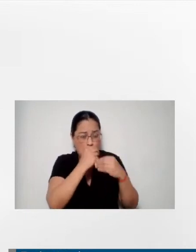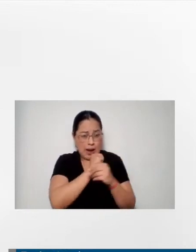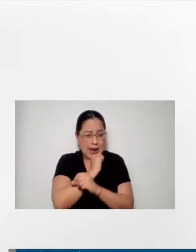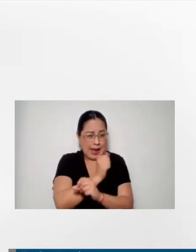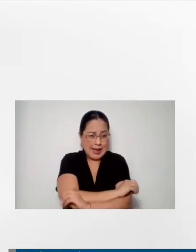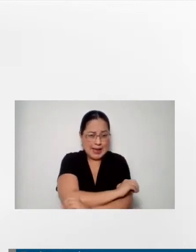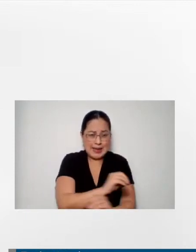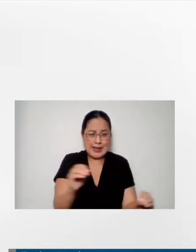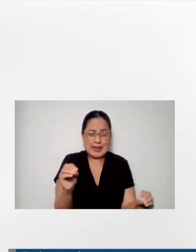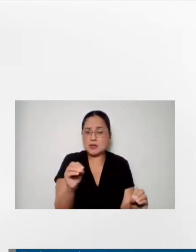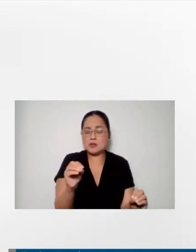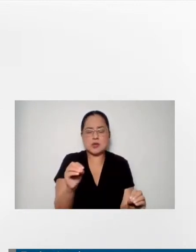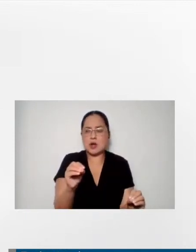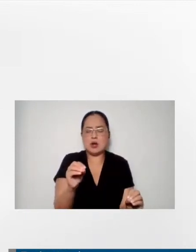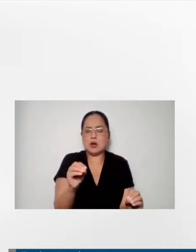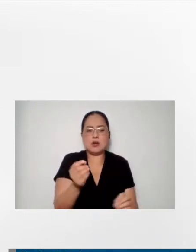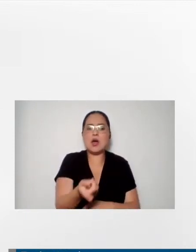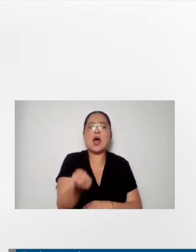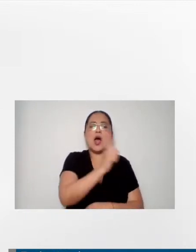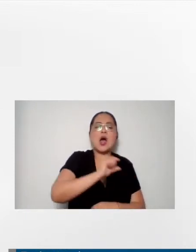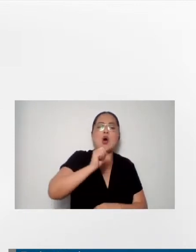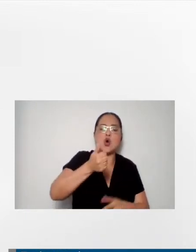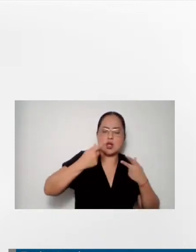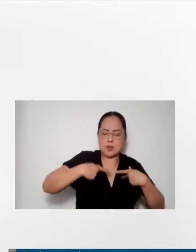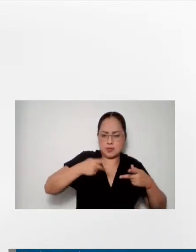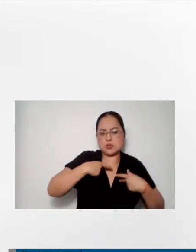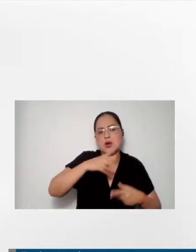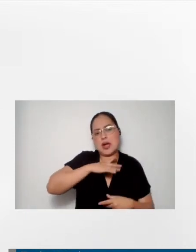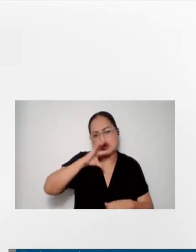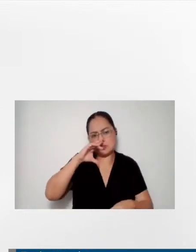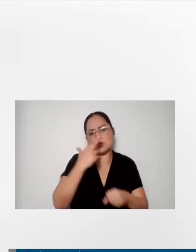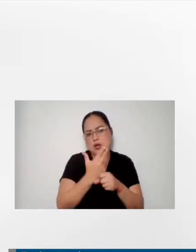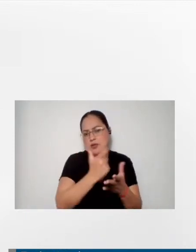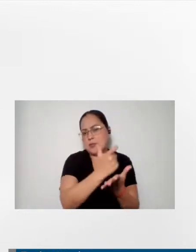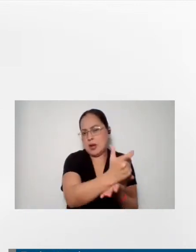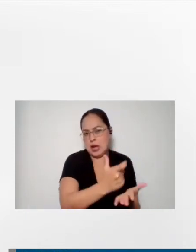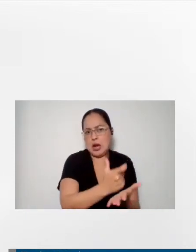no importa porque va a haber alguien más que entre a hacerse cargo y lo que